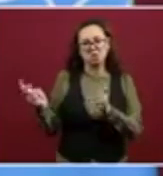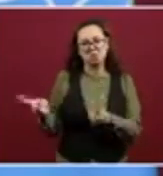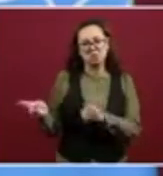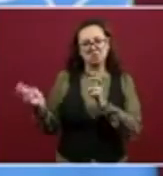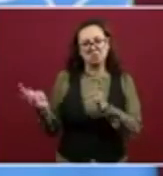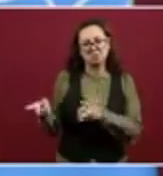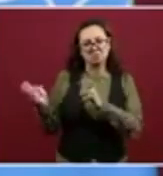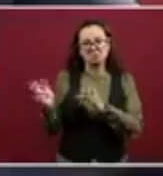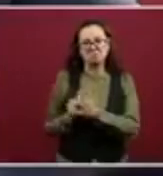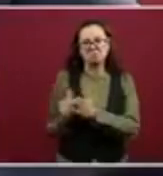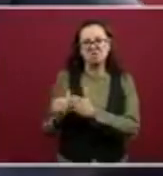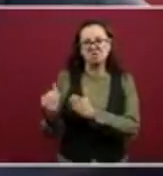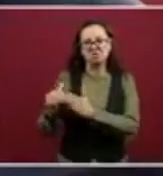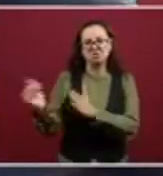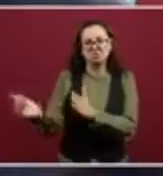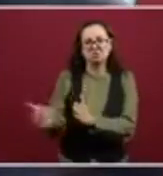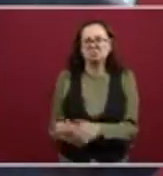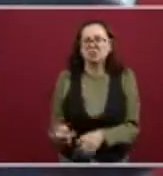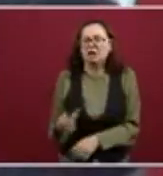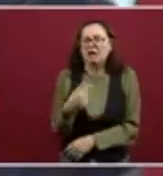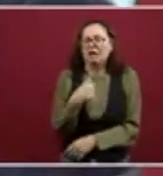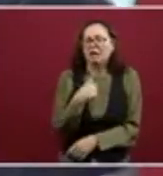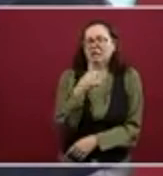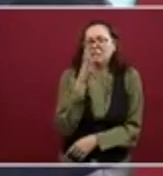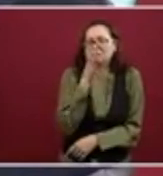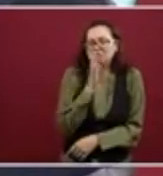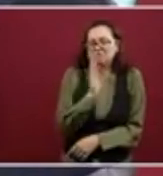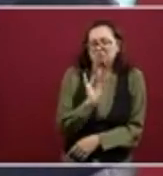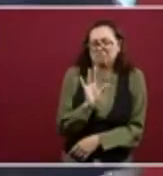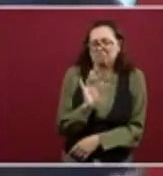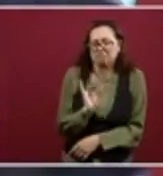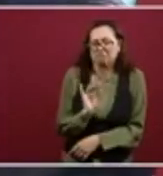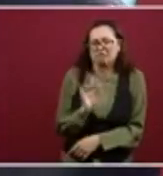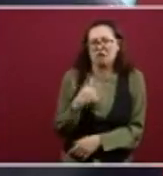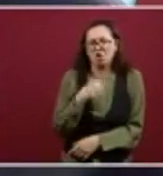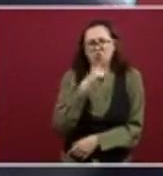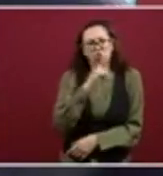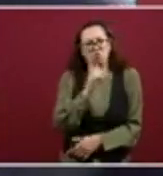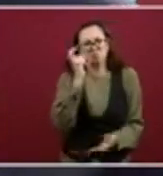de millones de pesos, ¿por qué yo voy a estar pagando la luz?